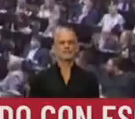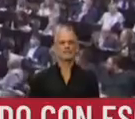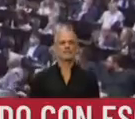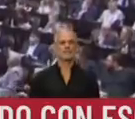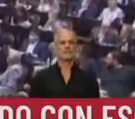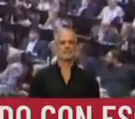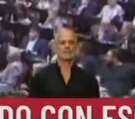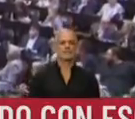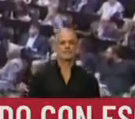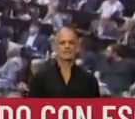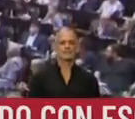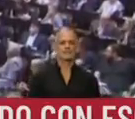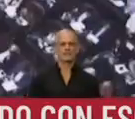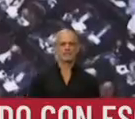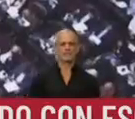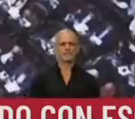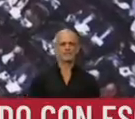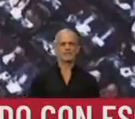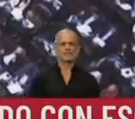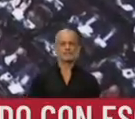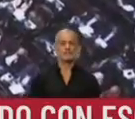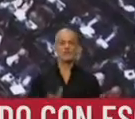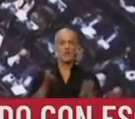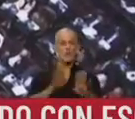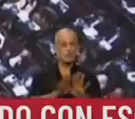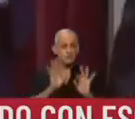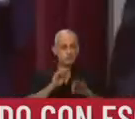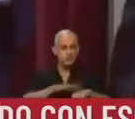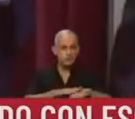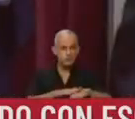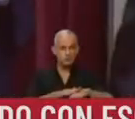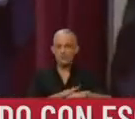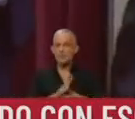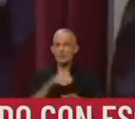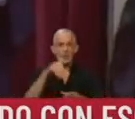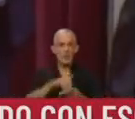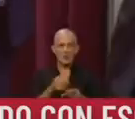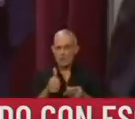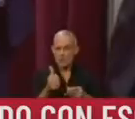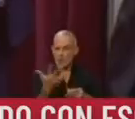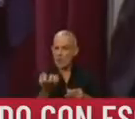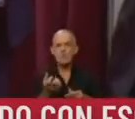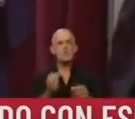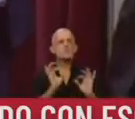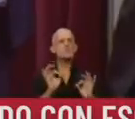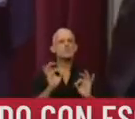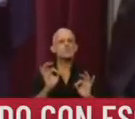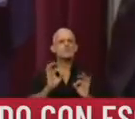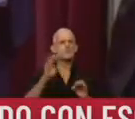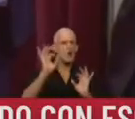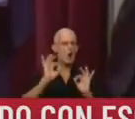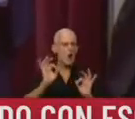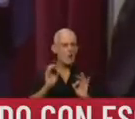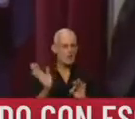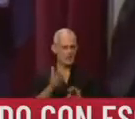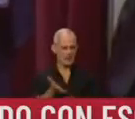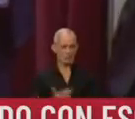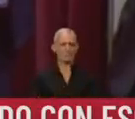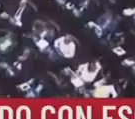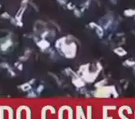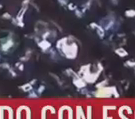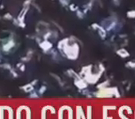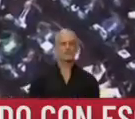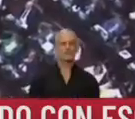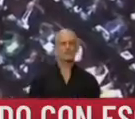de dólares para el año que piden autorización, no tenían cómo explicarlo. El nivel de emisión que